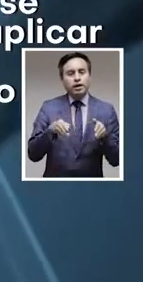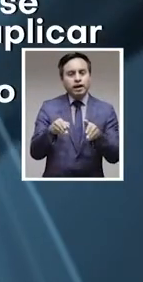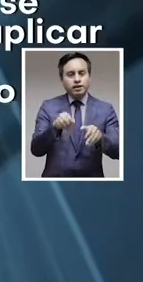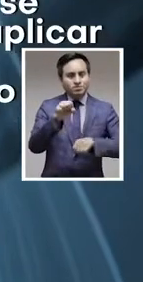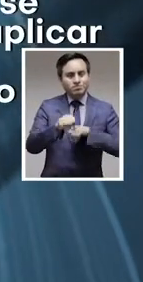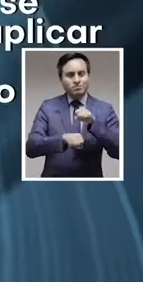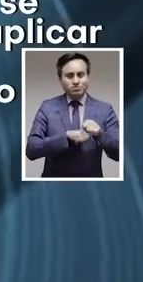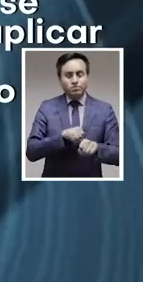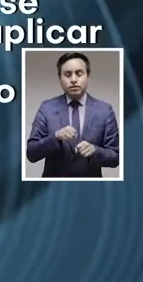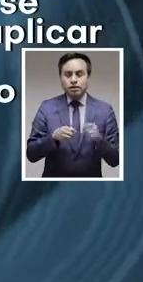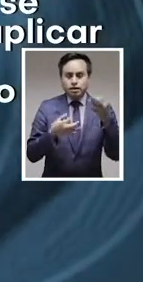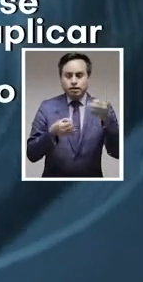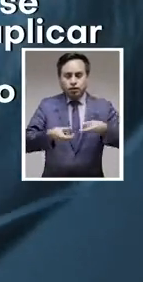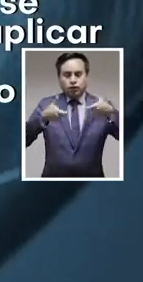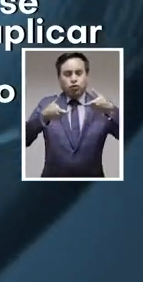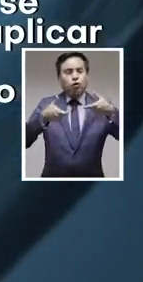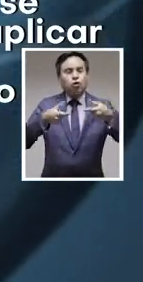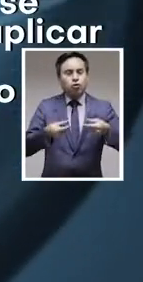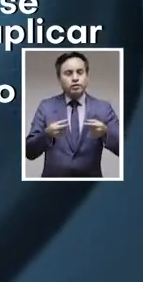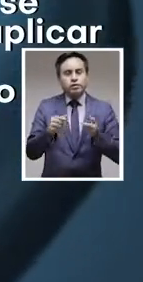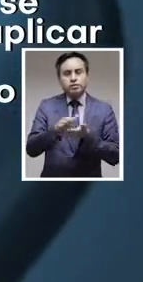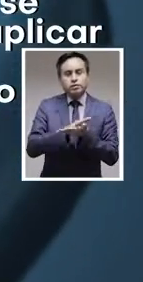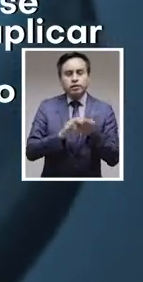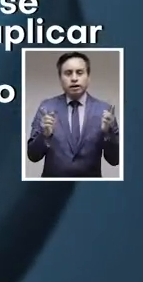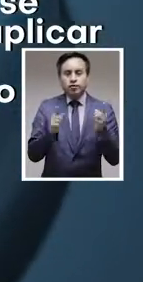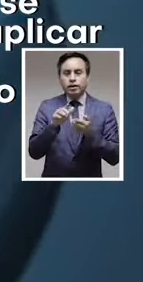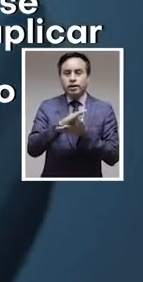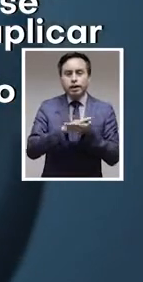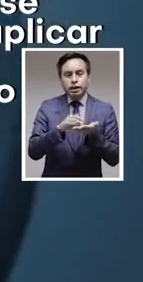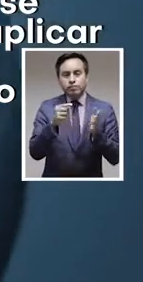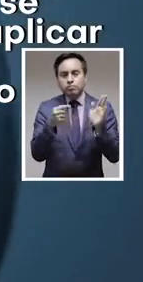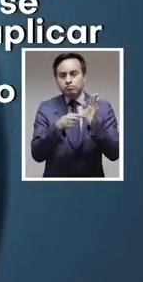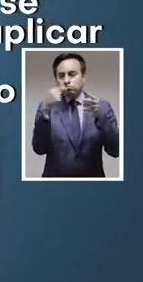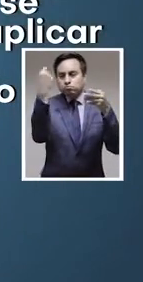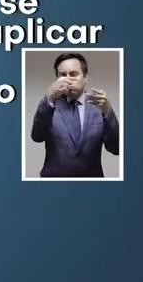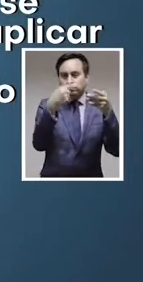guía muy simplificada con ejemplos que da